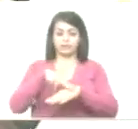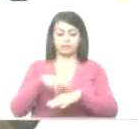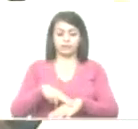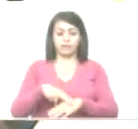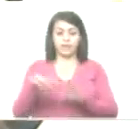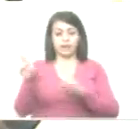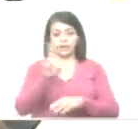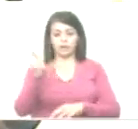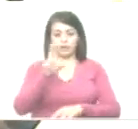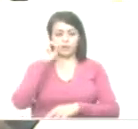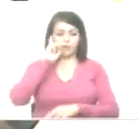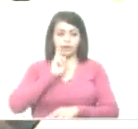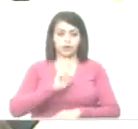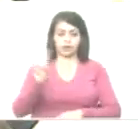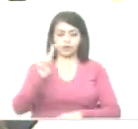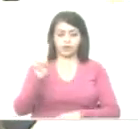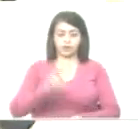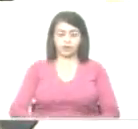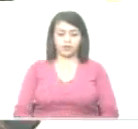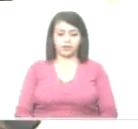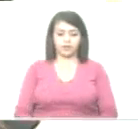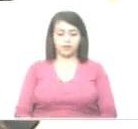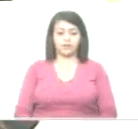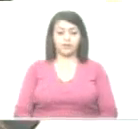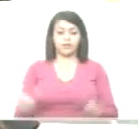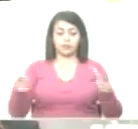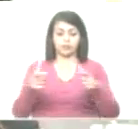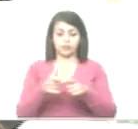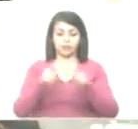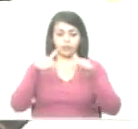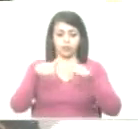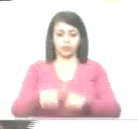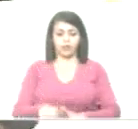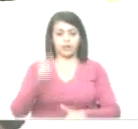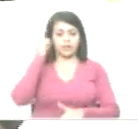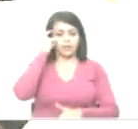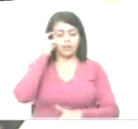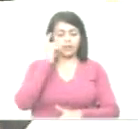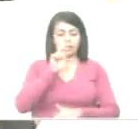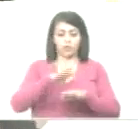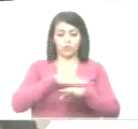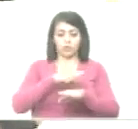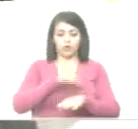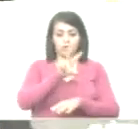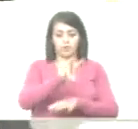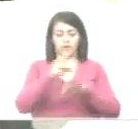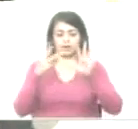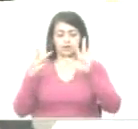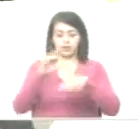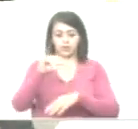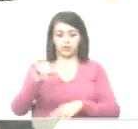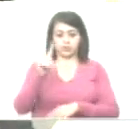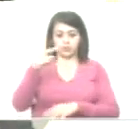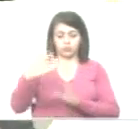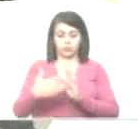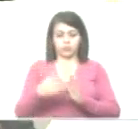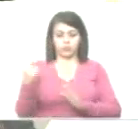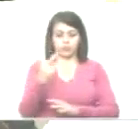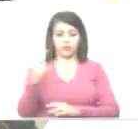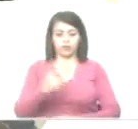la República Bolivariana de Venezuela. Sesión ordinaria de fecha jueves 28 de julio de